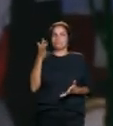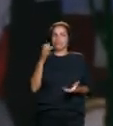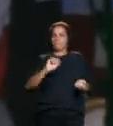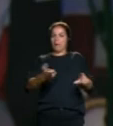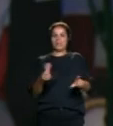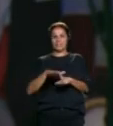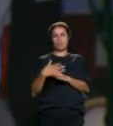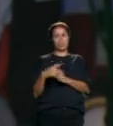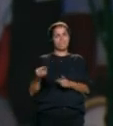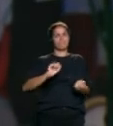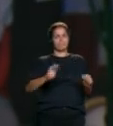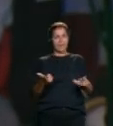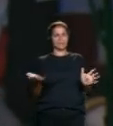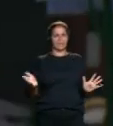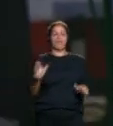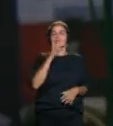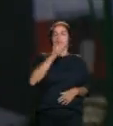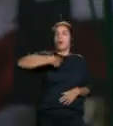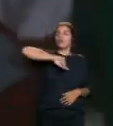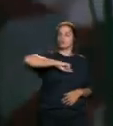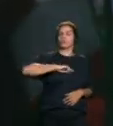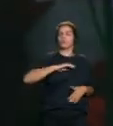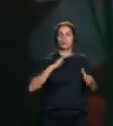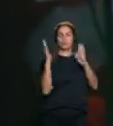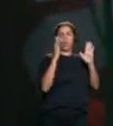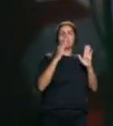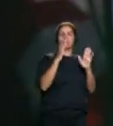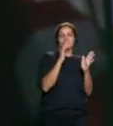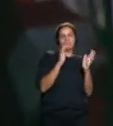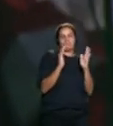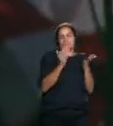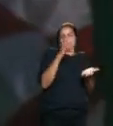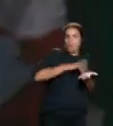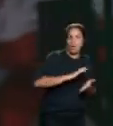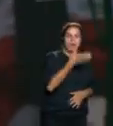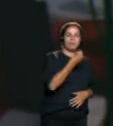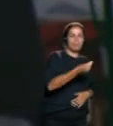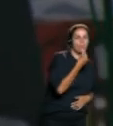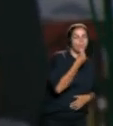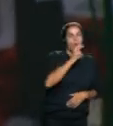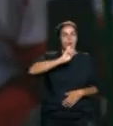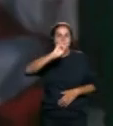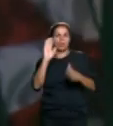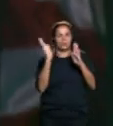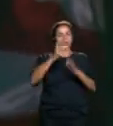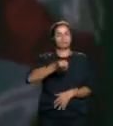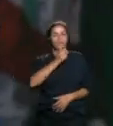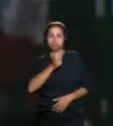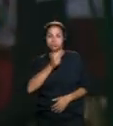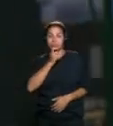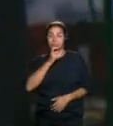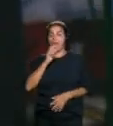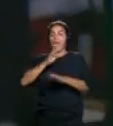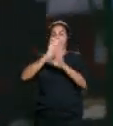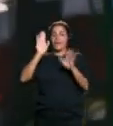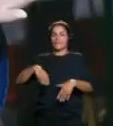situación. Hemos vivido momentos muy bonitos, momentos difíciles, y finalmente un